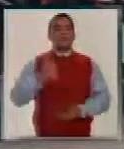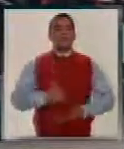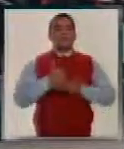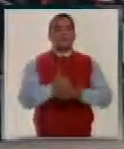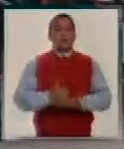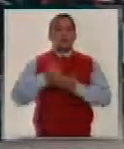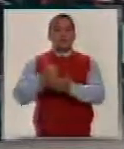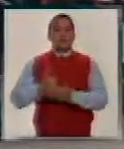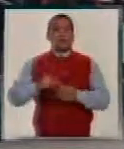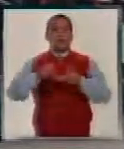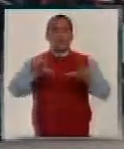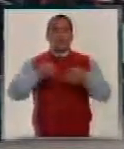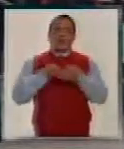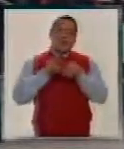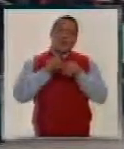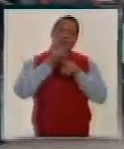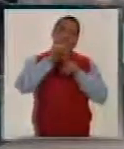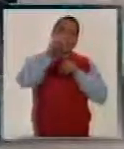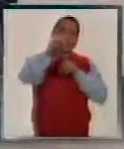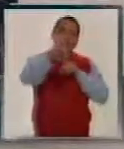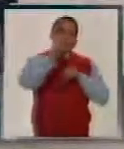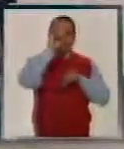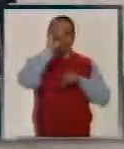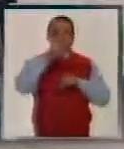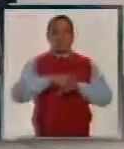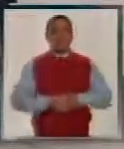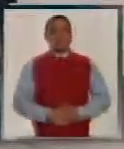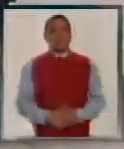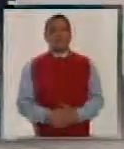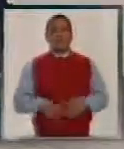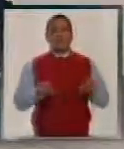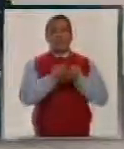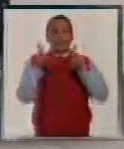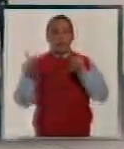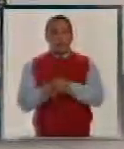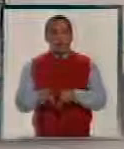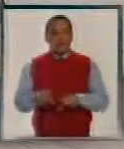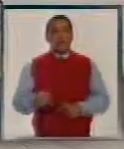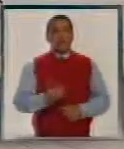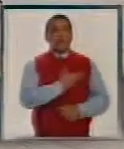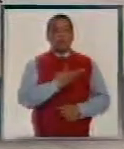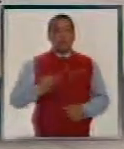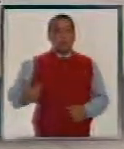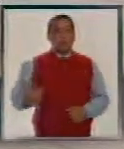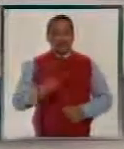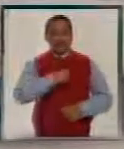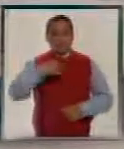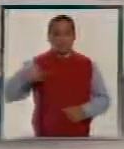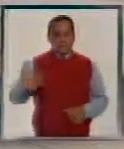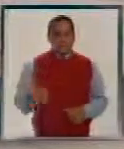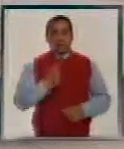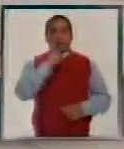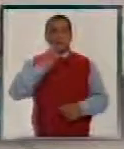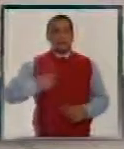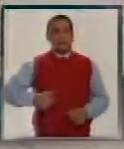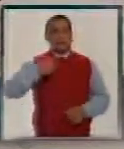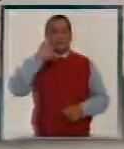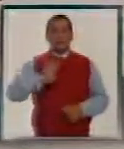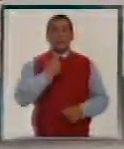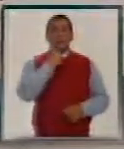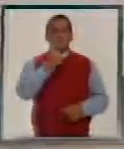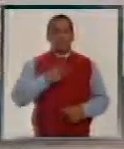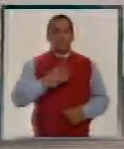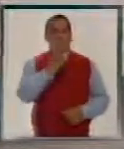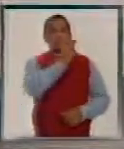zonas alejadas de nuestro país. Por su parte, el jefe del Comando Conjunto de las Fuerzas Armadas, General de Ejército Luis